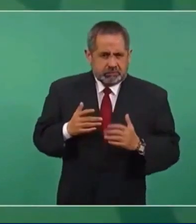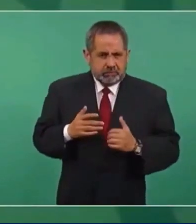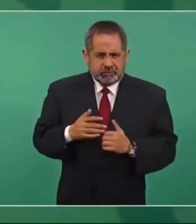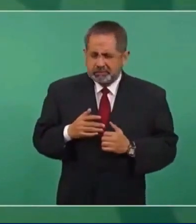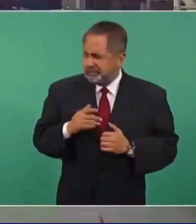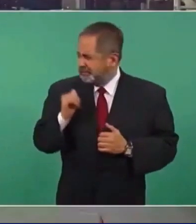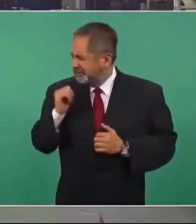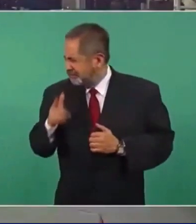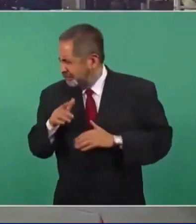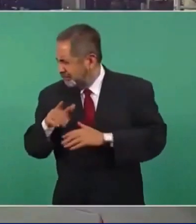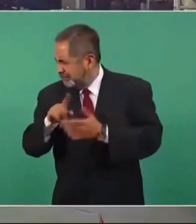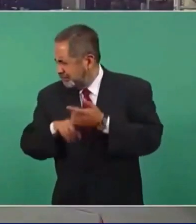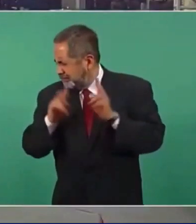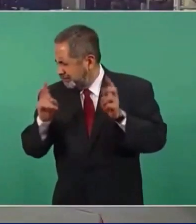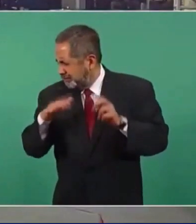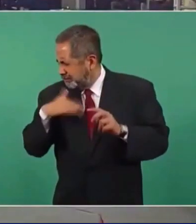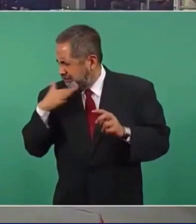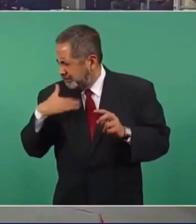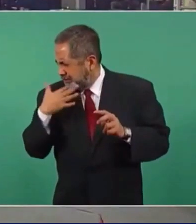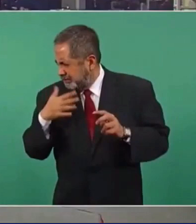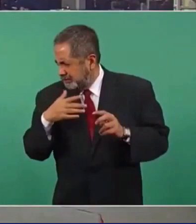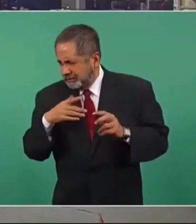hay algo de corrupción.